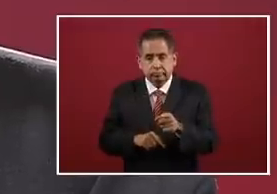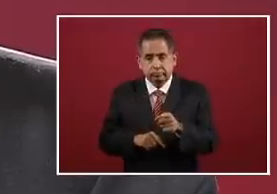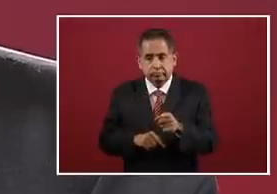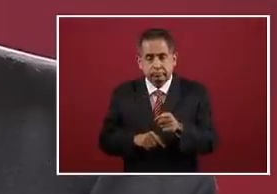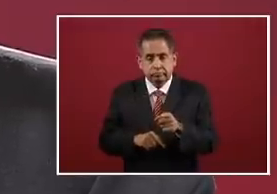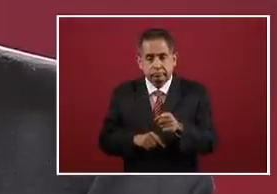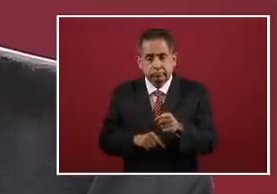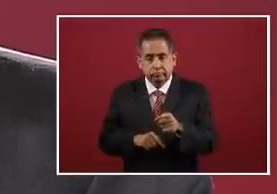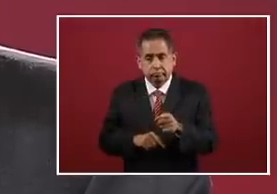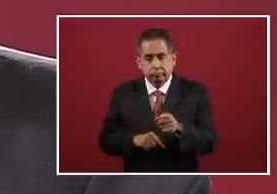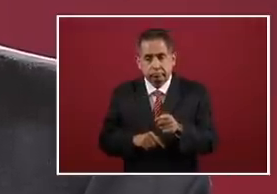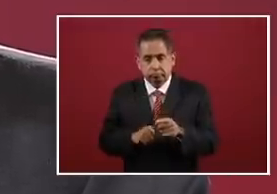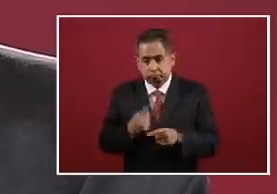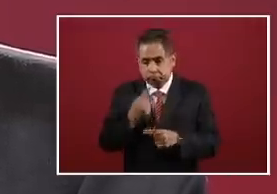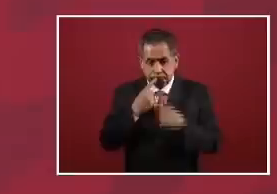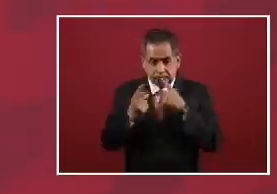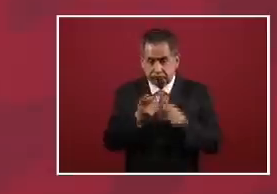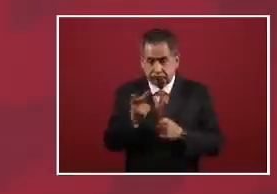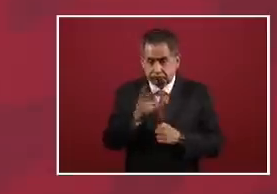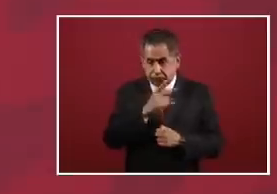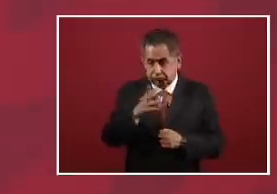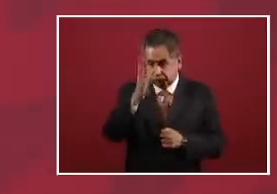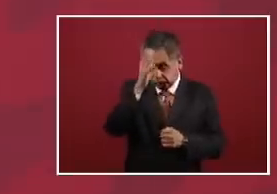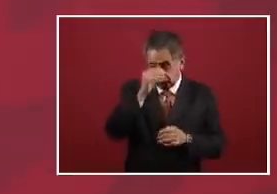se lograra un acuerdo